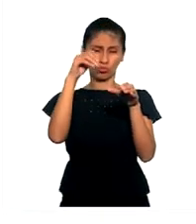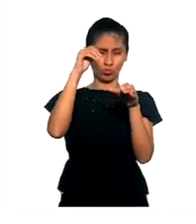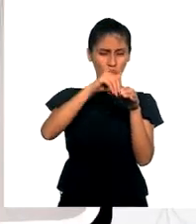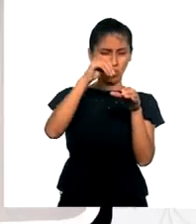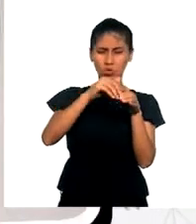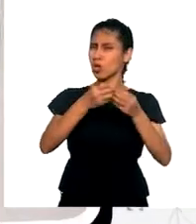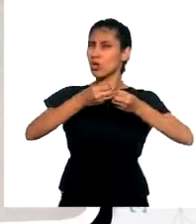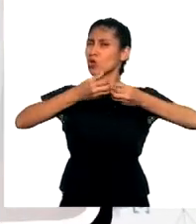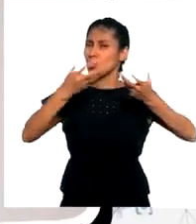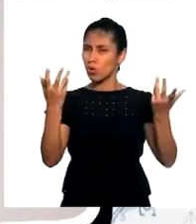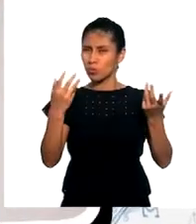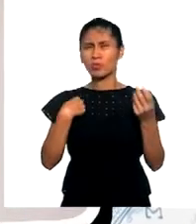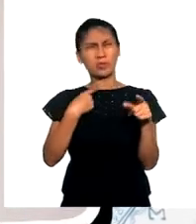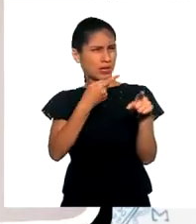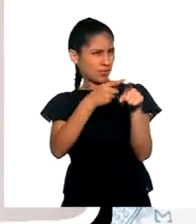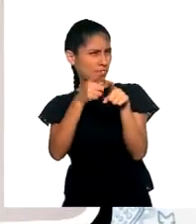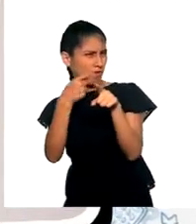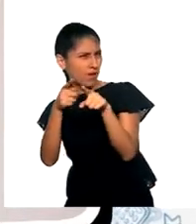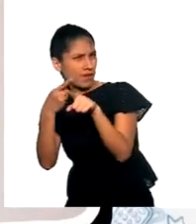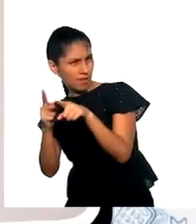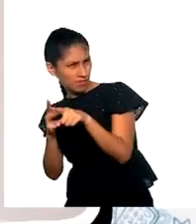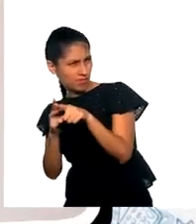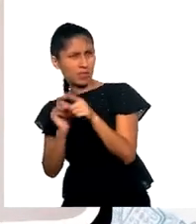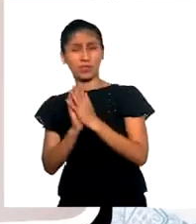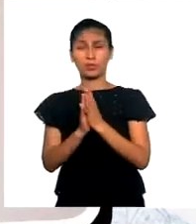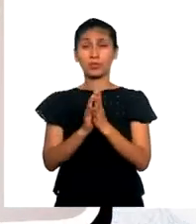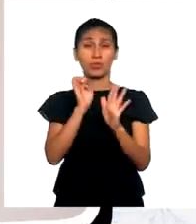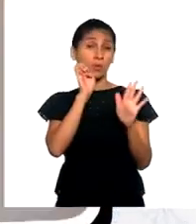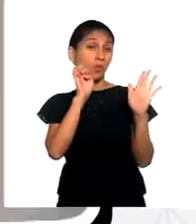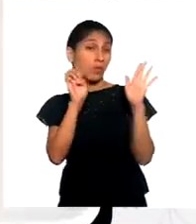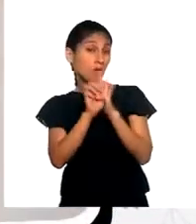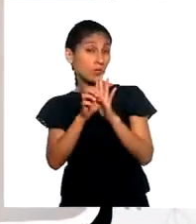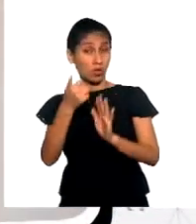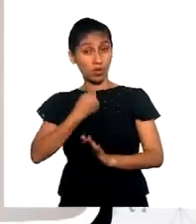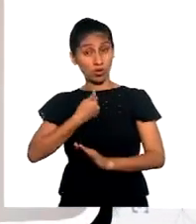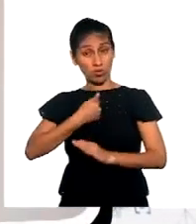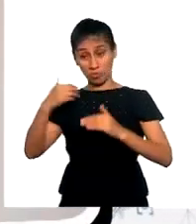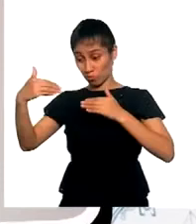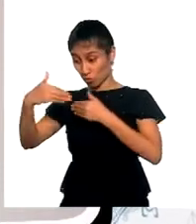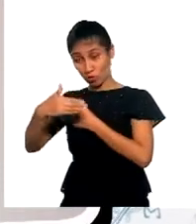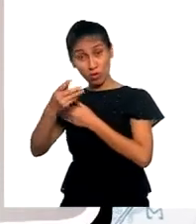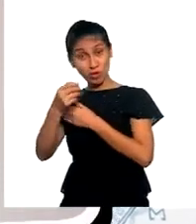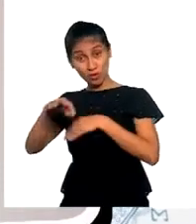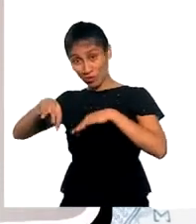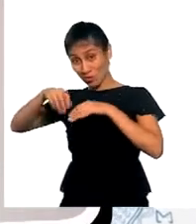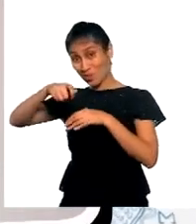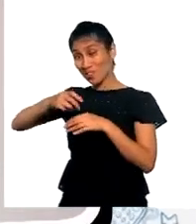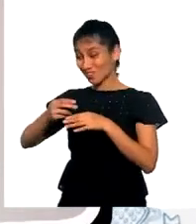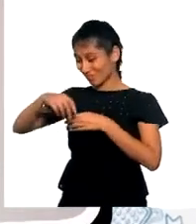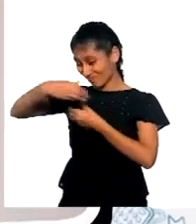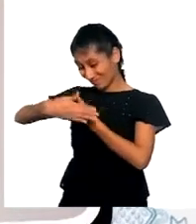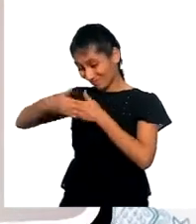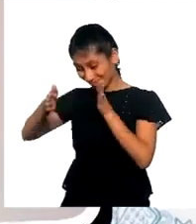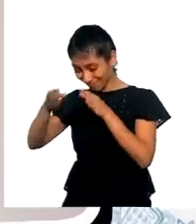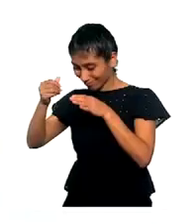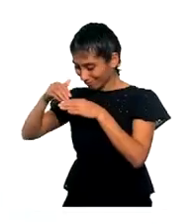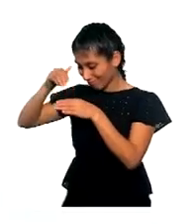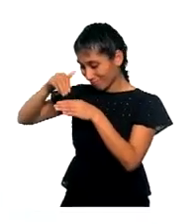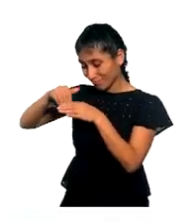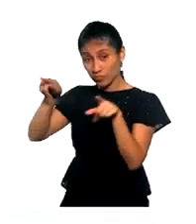conozco diferentes tipos de ahorros como ahorros personales en alcancías y ahorros personales en los